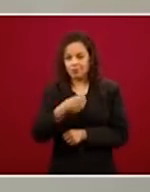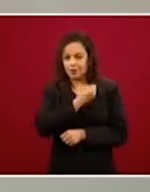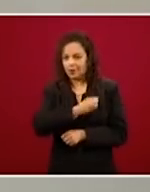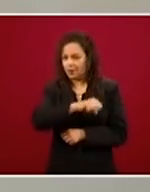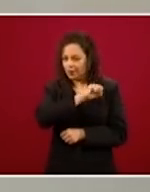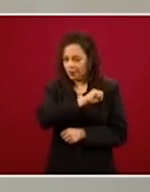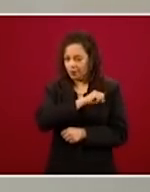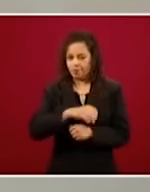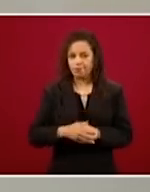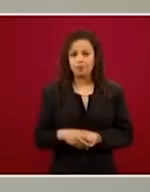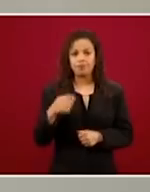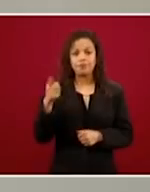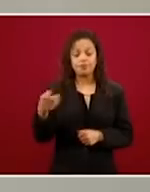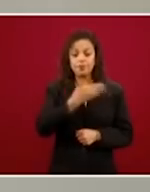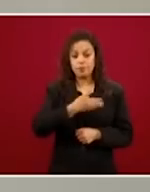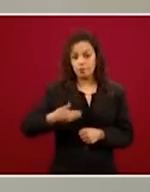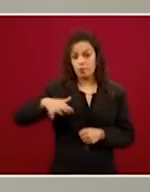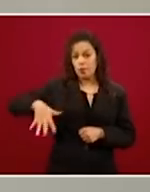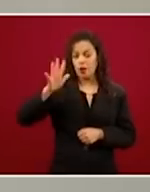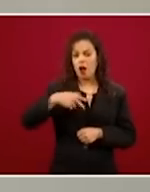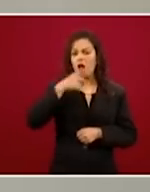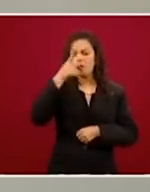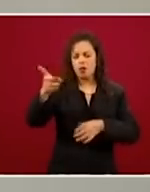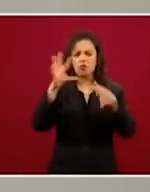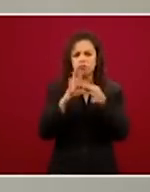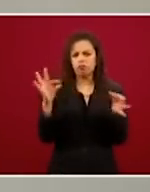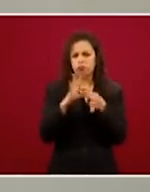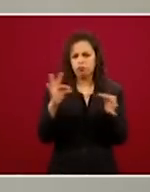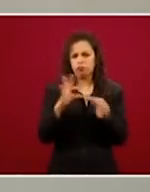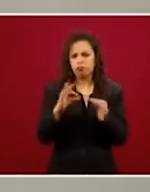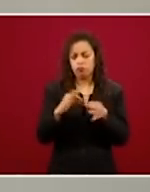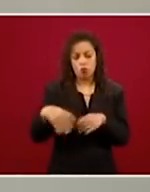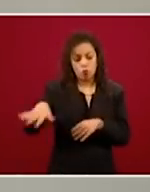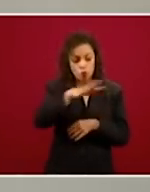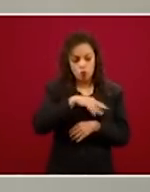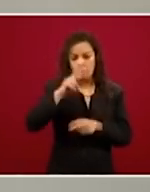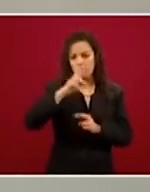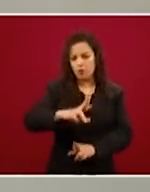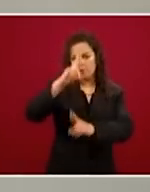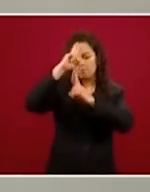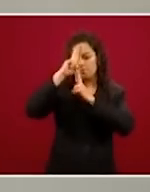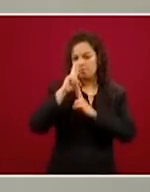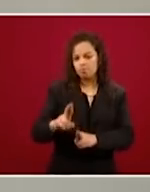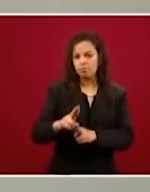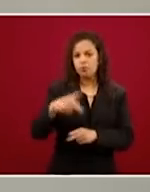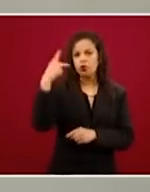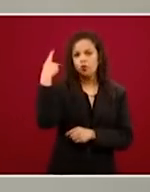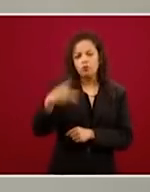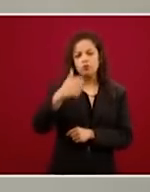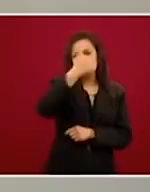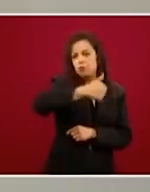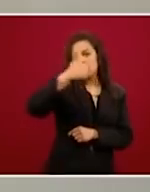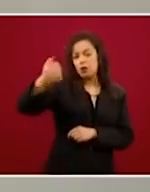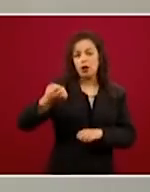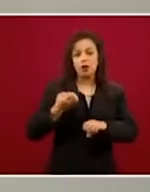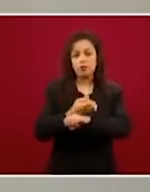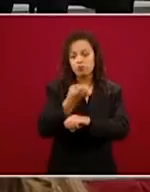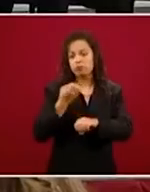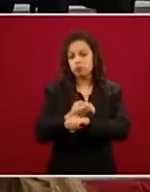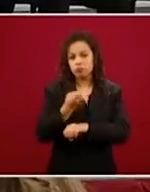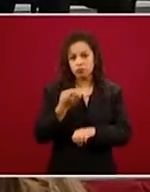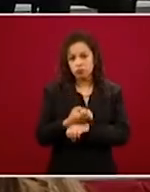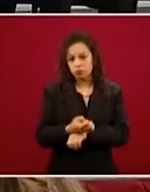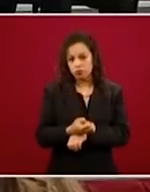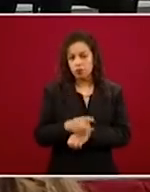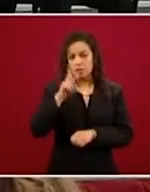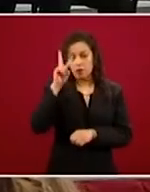en todo momento lo dijo el propio presidente nosotros fuimos muy respetuosos de la soberanía de los estados estamos convencidos que tener un